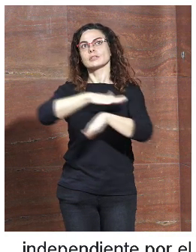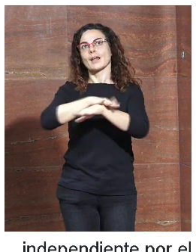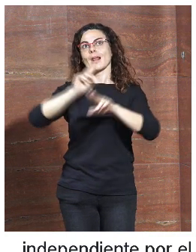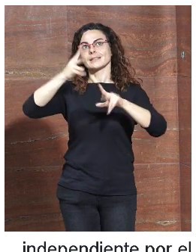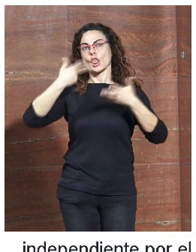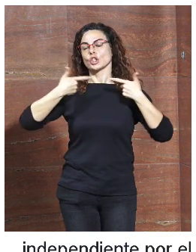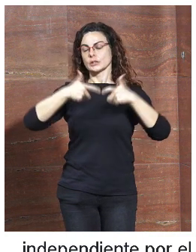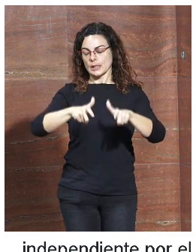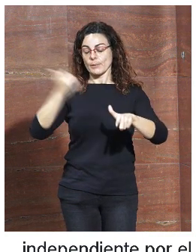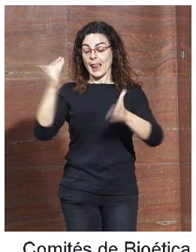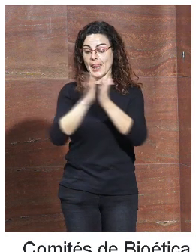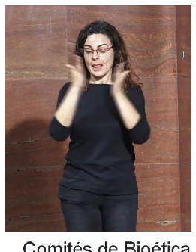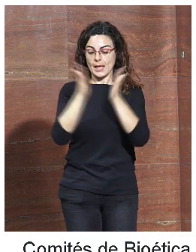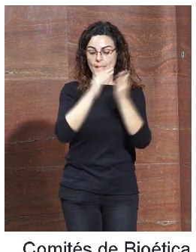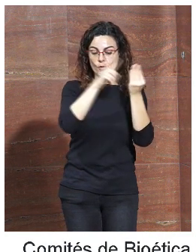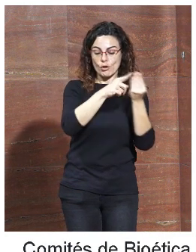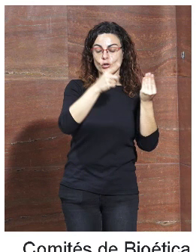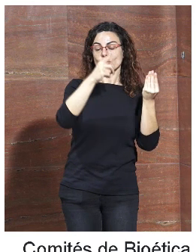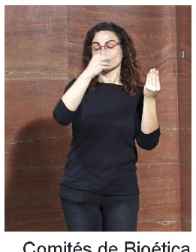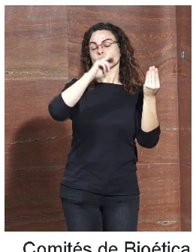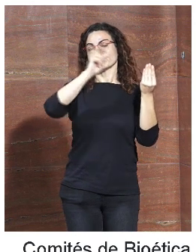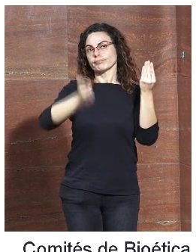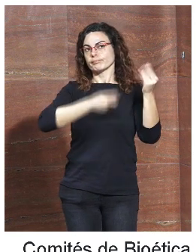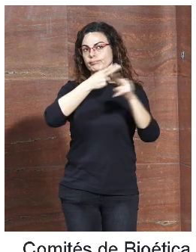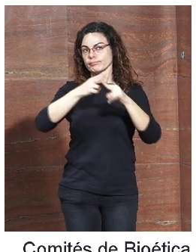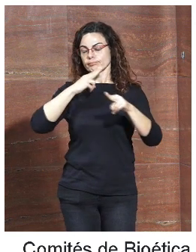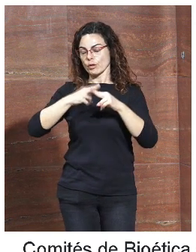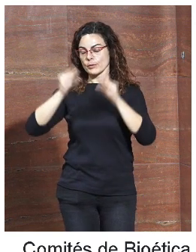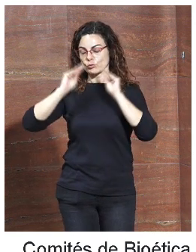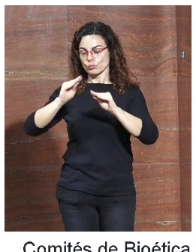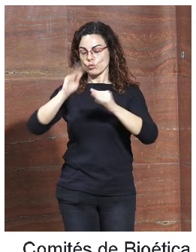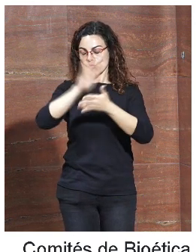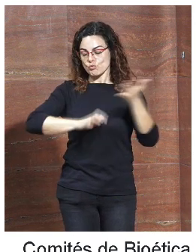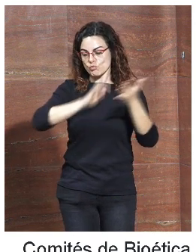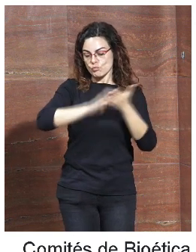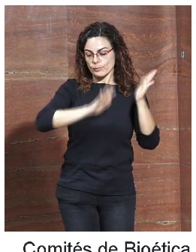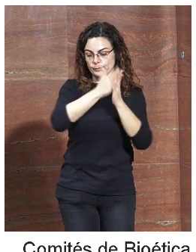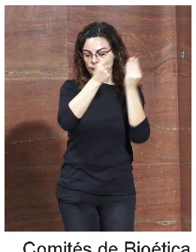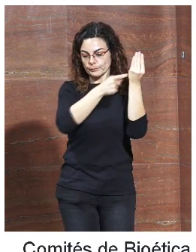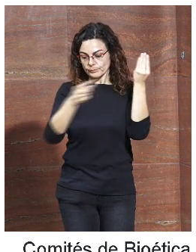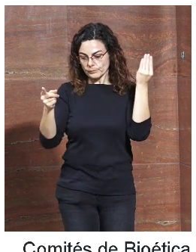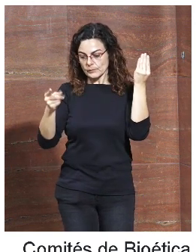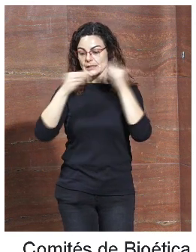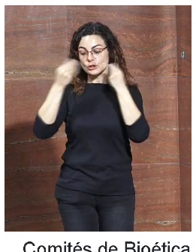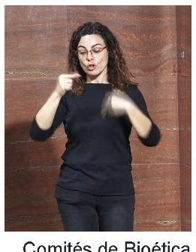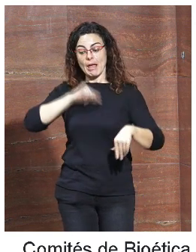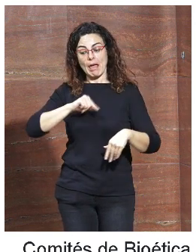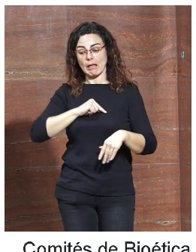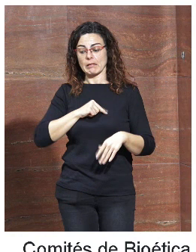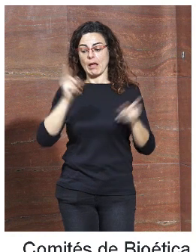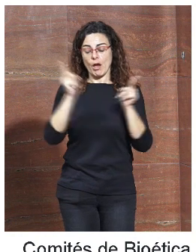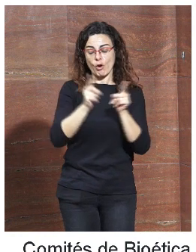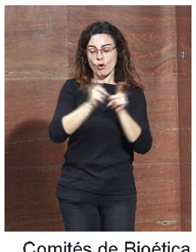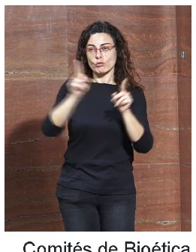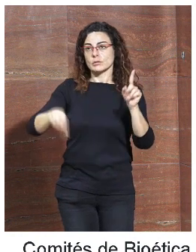destacan Virtudes Públicas, El Gobierno de las Emociones, con un Premio Nacional de Ensayo, Breve Historia de la Ética y su último libro, Tiempo